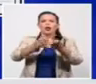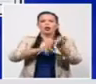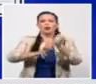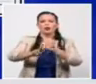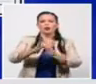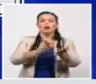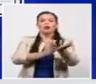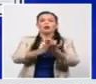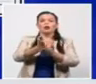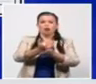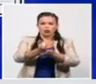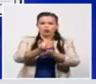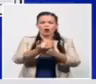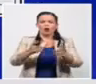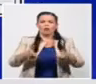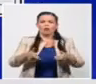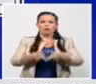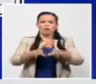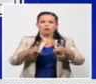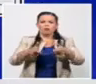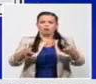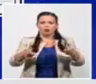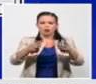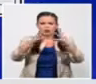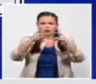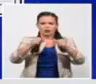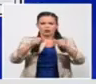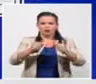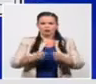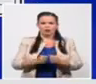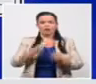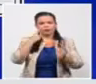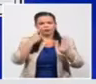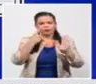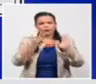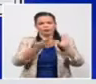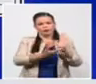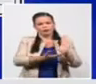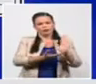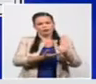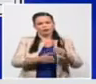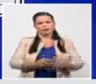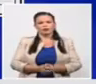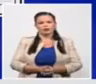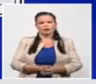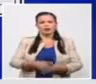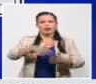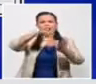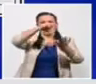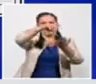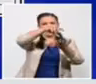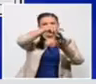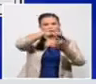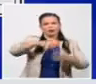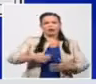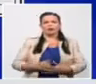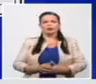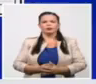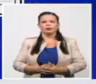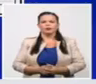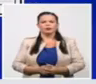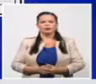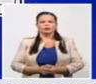un incremento. Ahí la tienen, Pinar del Río en la extrema izquierda superior. Ustedes